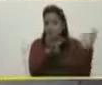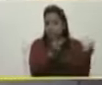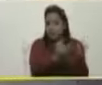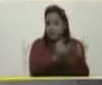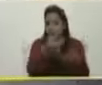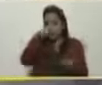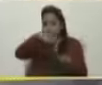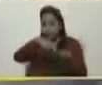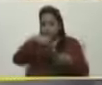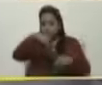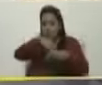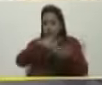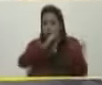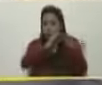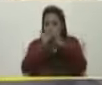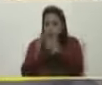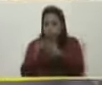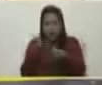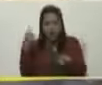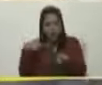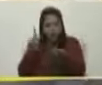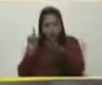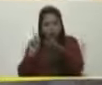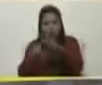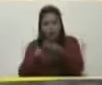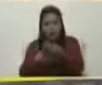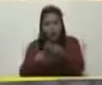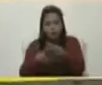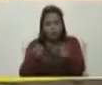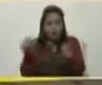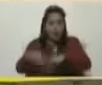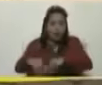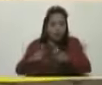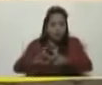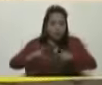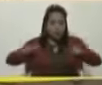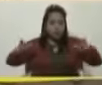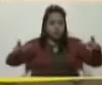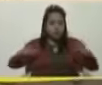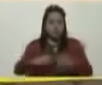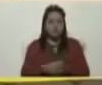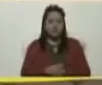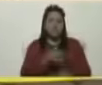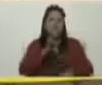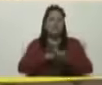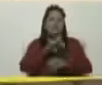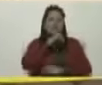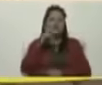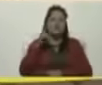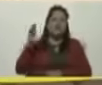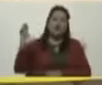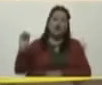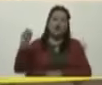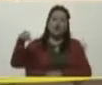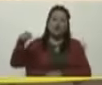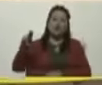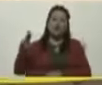comunitario y el conuco extendido en distintos tamaños. ¿Por qué conuco? Porque es nuestro concepto